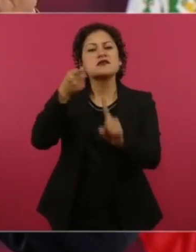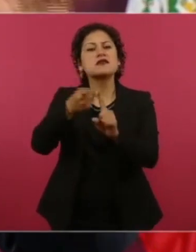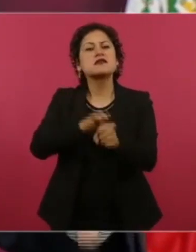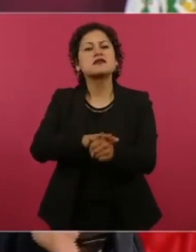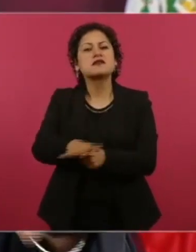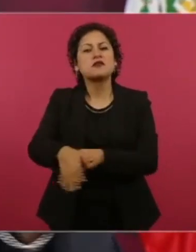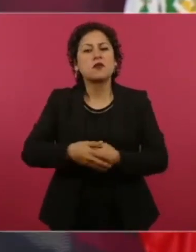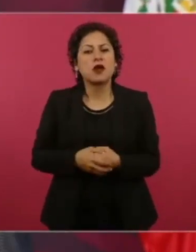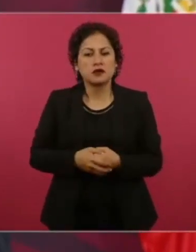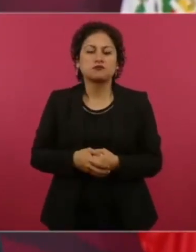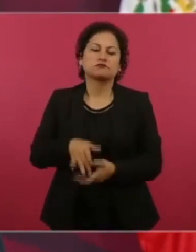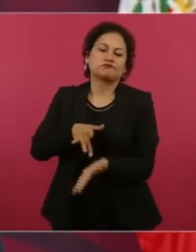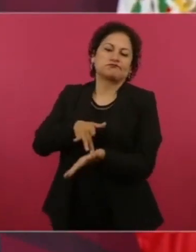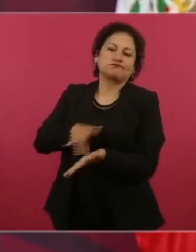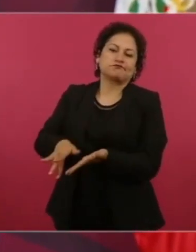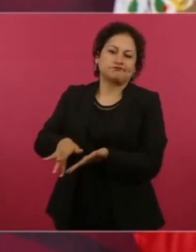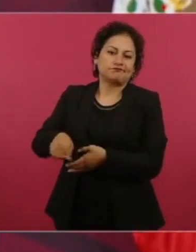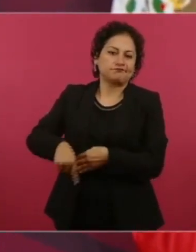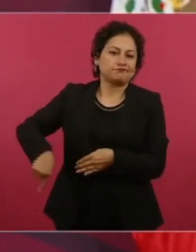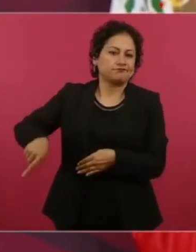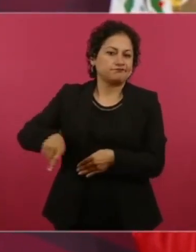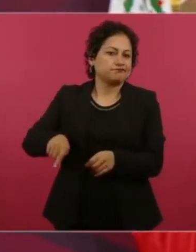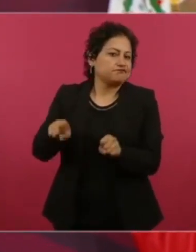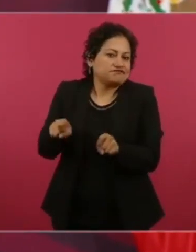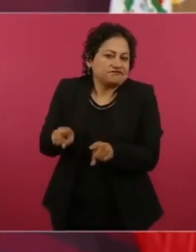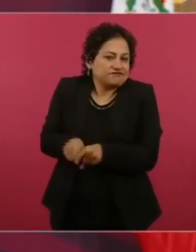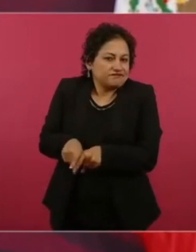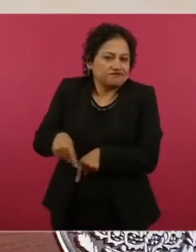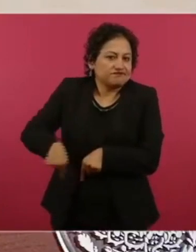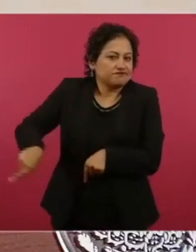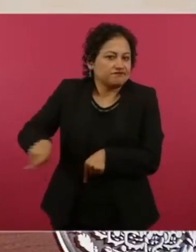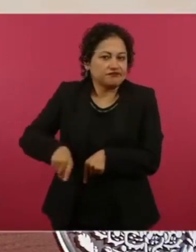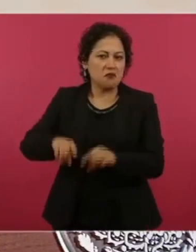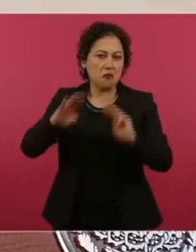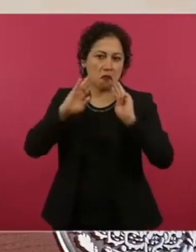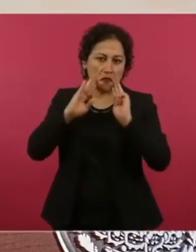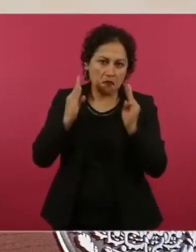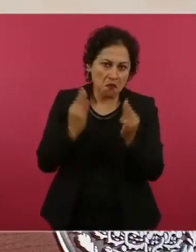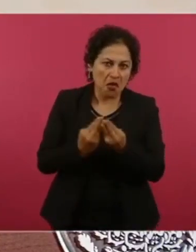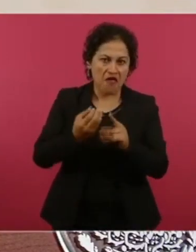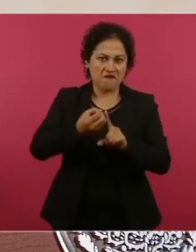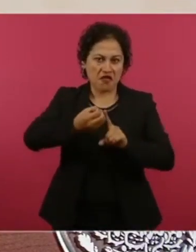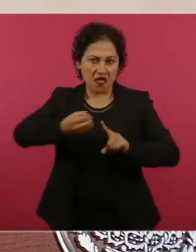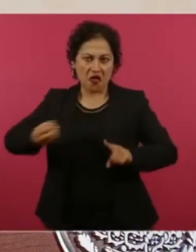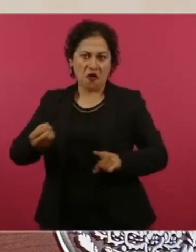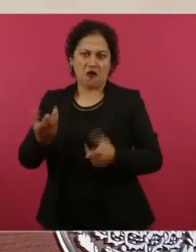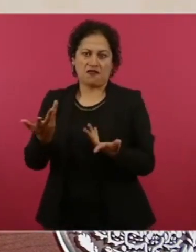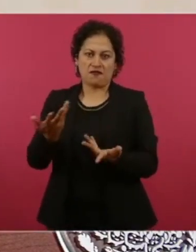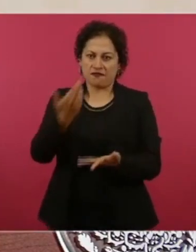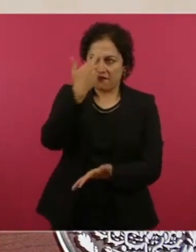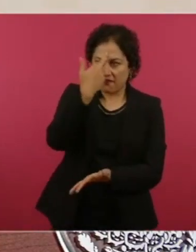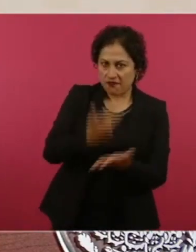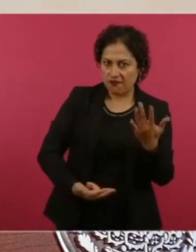grupos de la delincuencia organizada o de la delincuencia de cuello blanco.